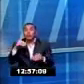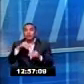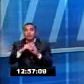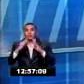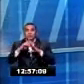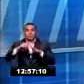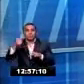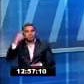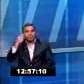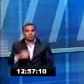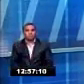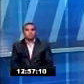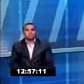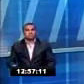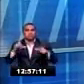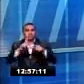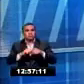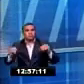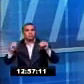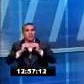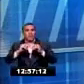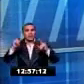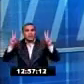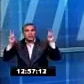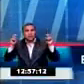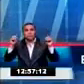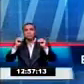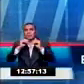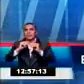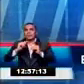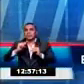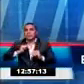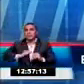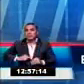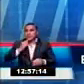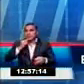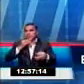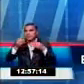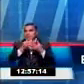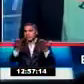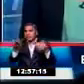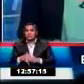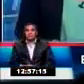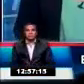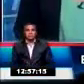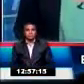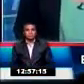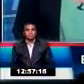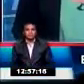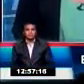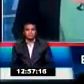Carondelet. Karen Aro sigue este tema y nos amplía todos los detalles. Buenas tardes, Karen, adelante.